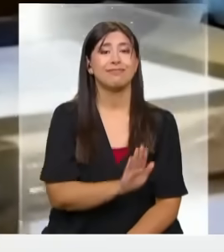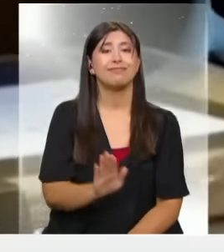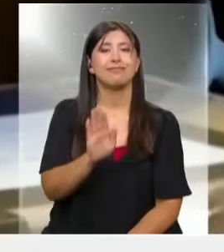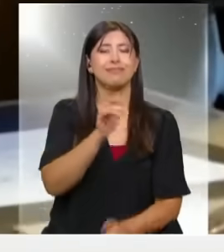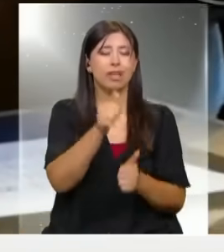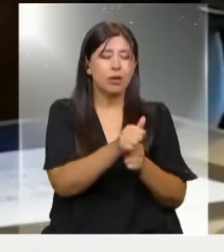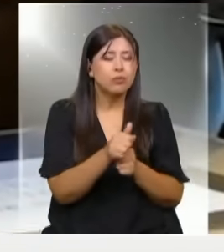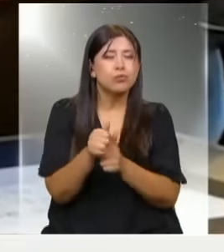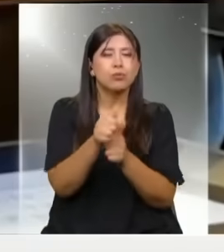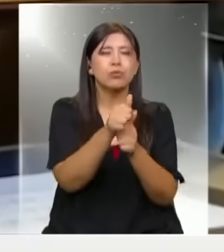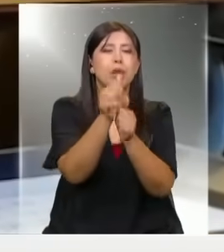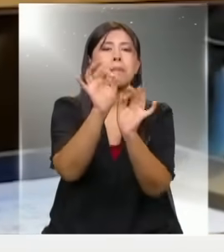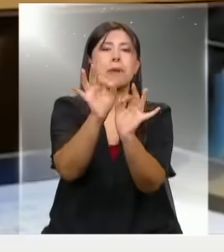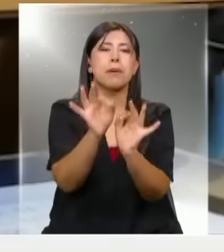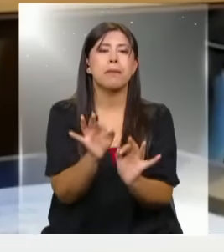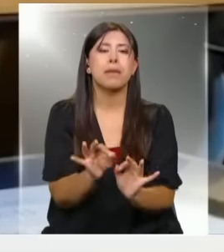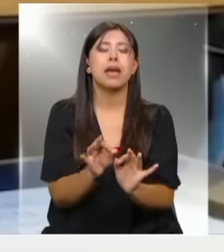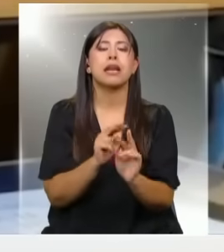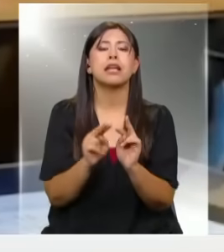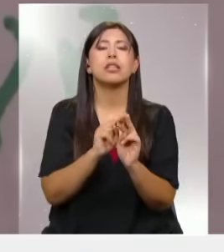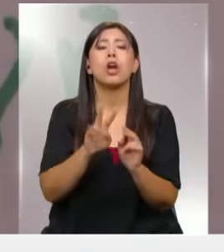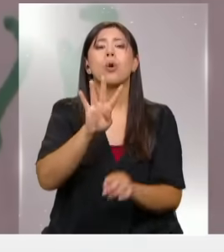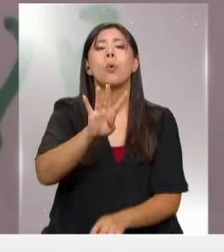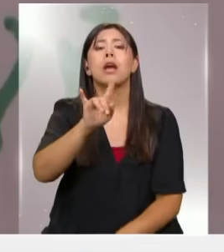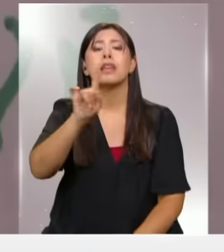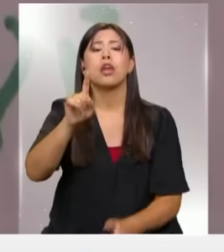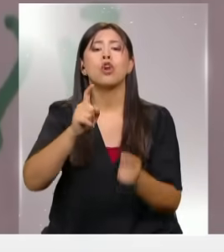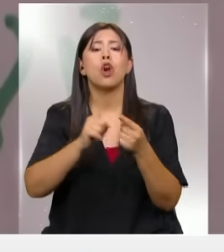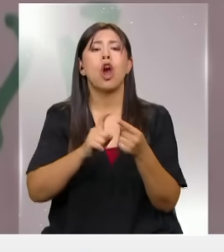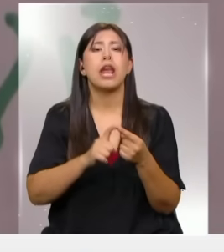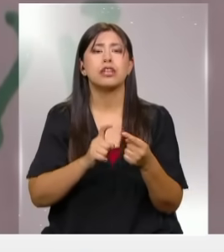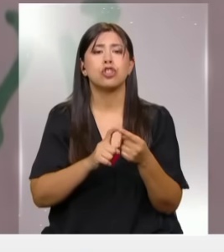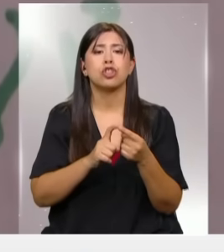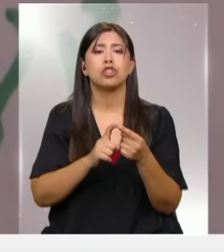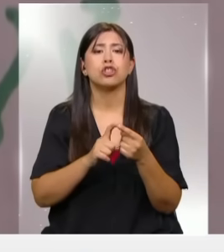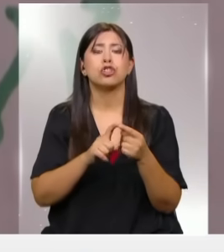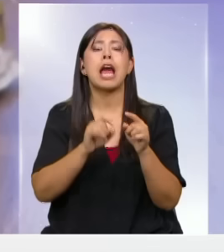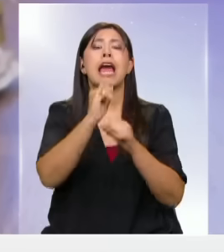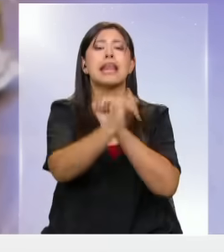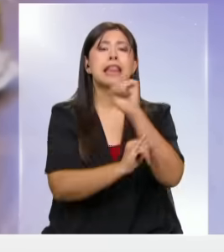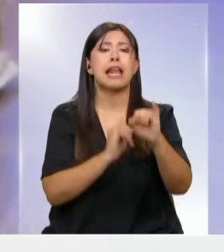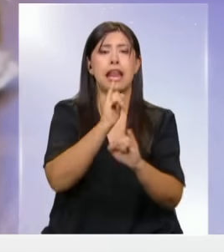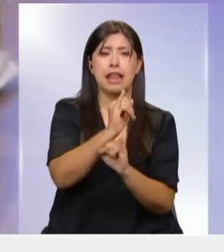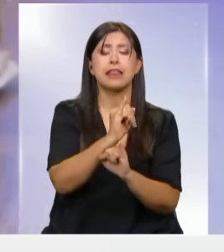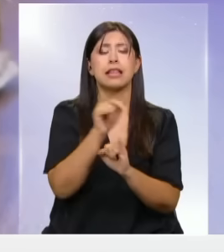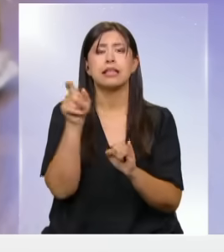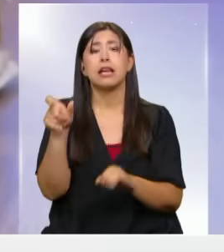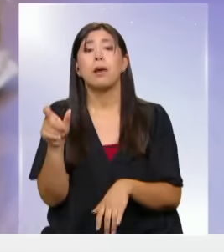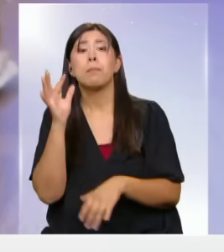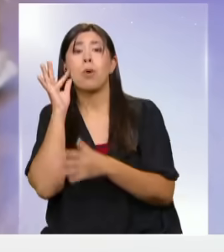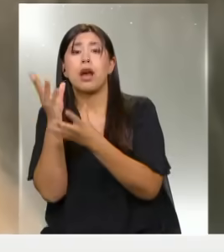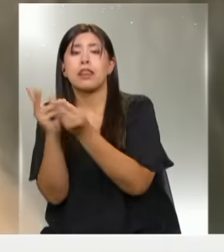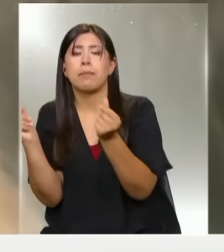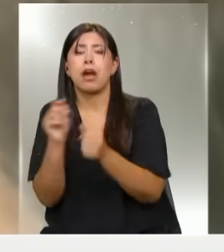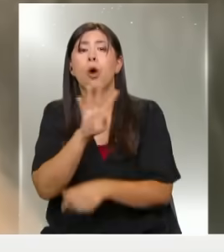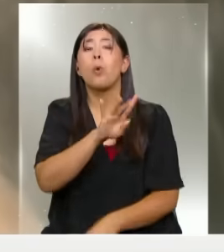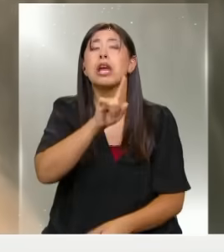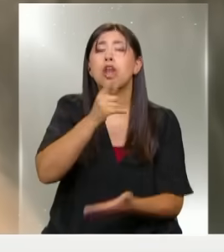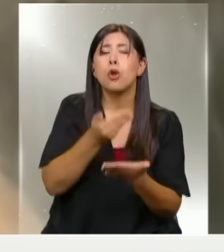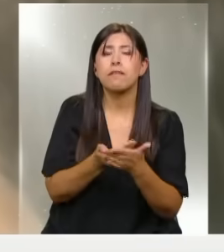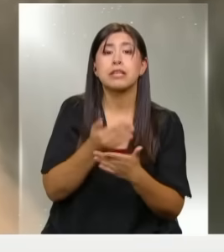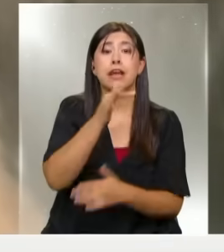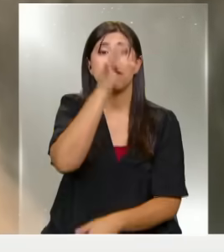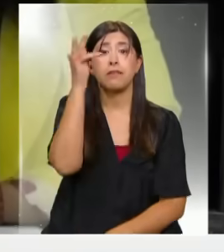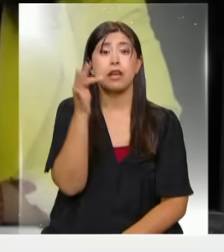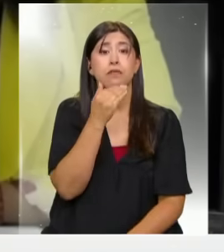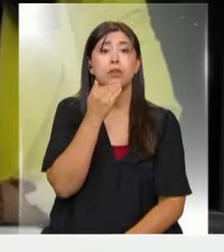son precisos. Se contabilizaron 41 conexiones desde la desaparición de Narumi. Incluso se pudo determinar que su cuenta de Facebook